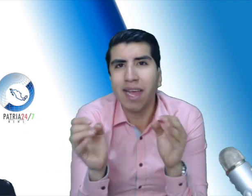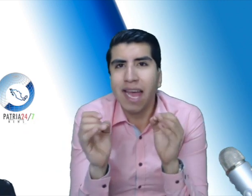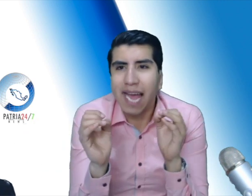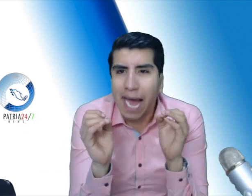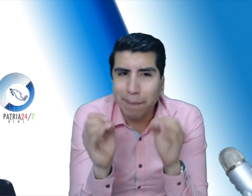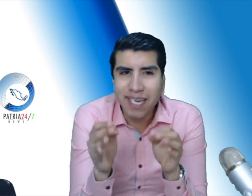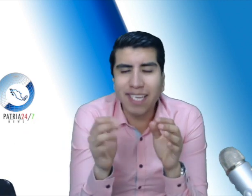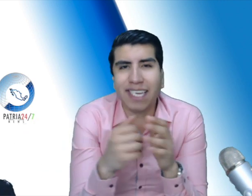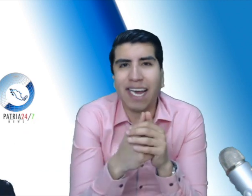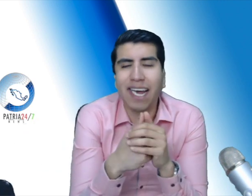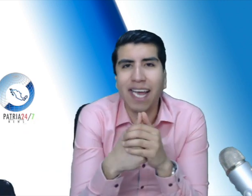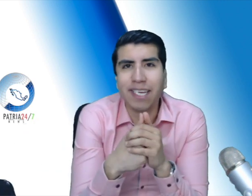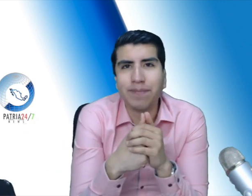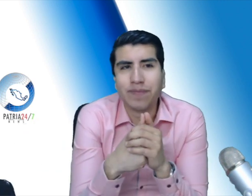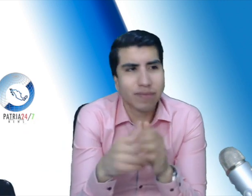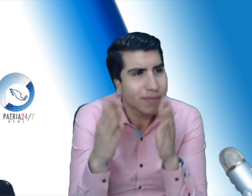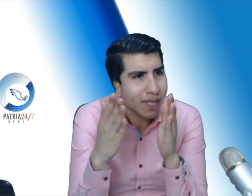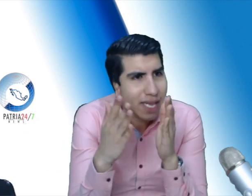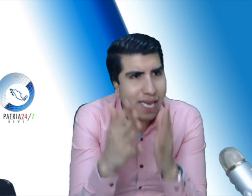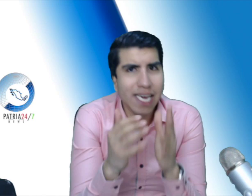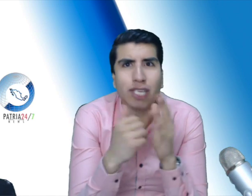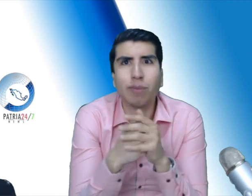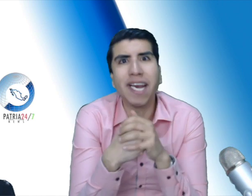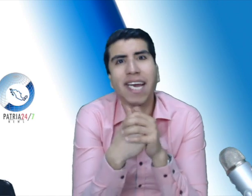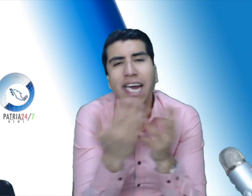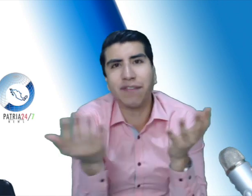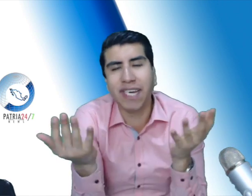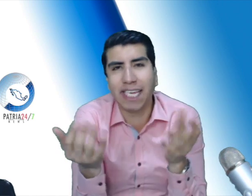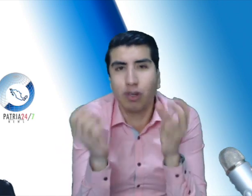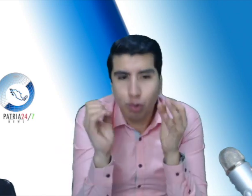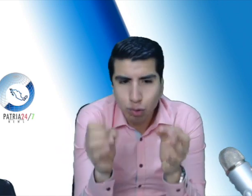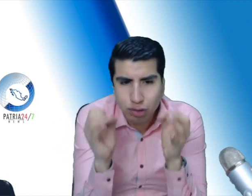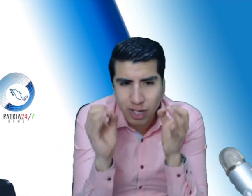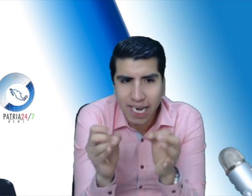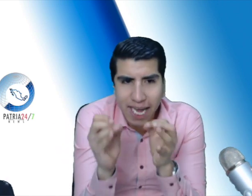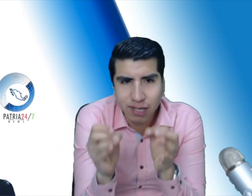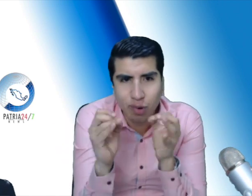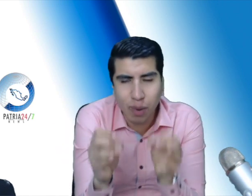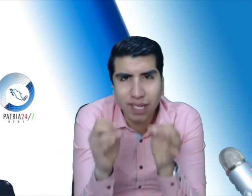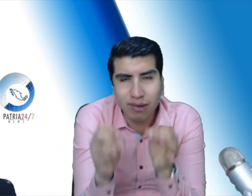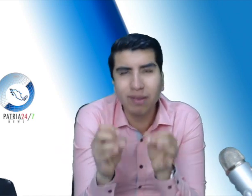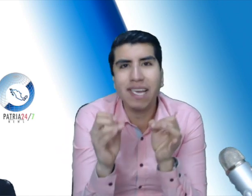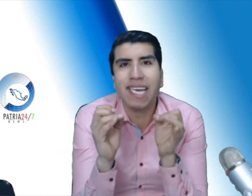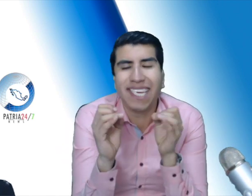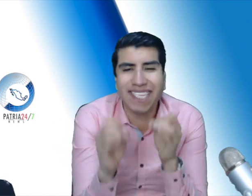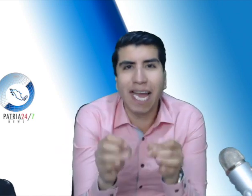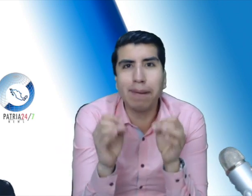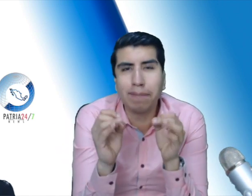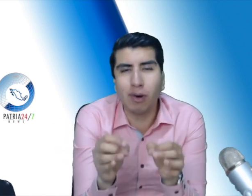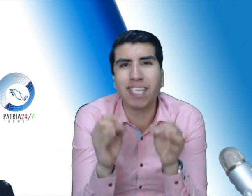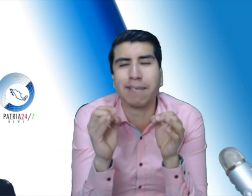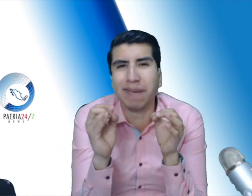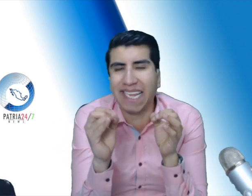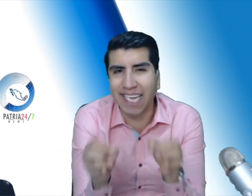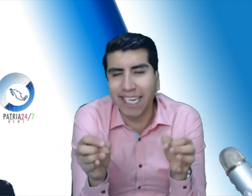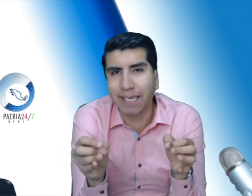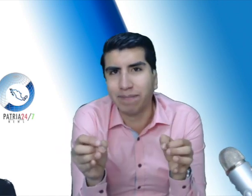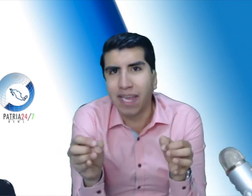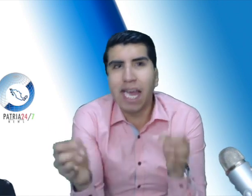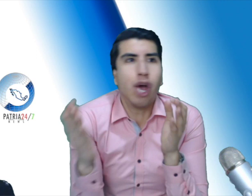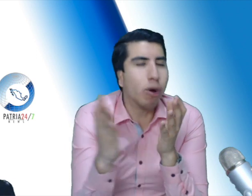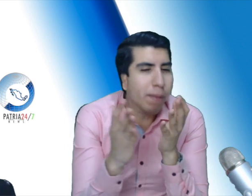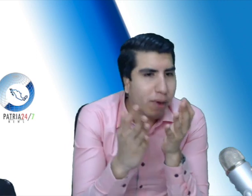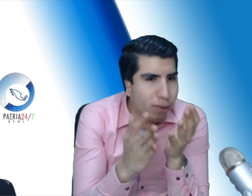dejó a miles en la calle, le subieran la calificación justo en el año cuando estaba por